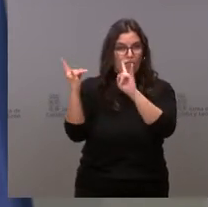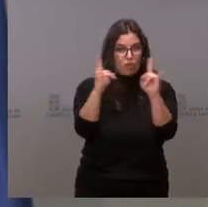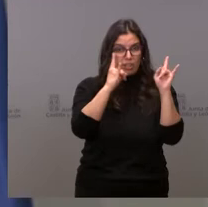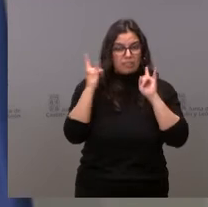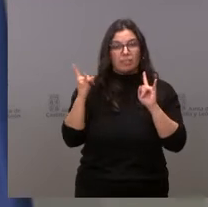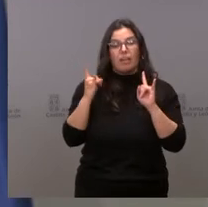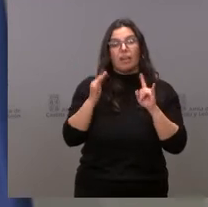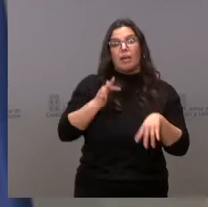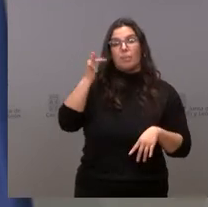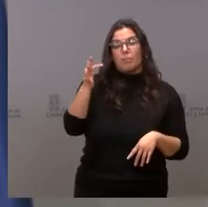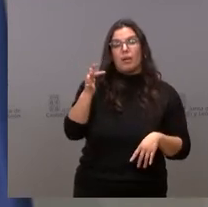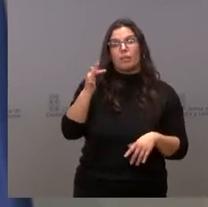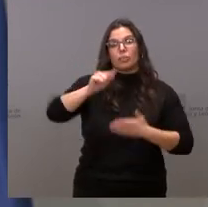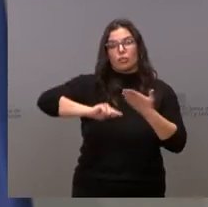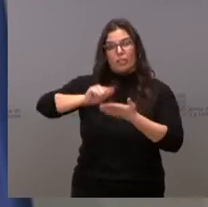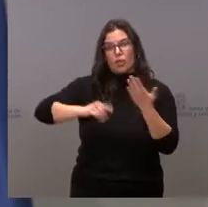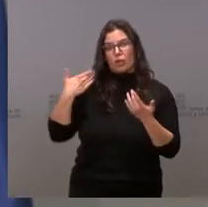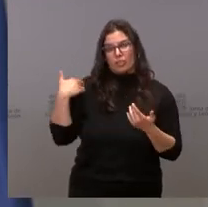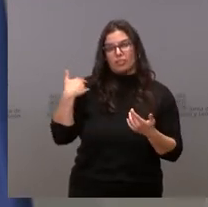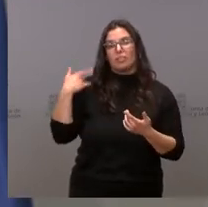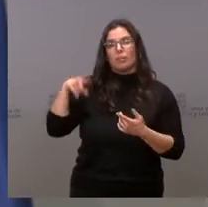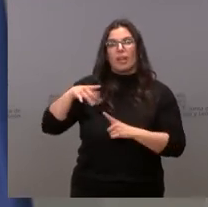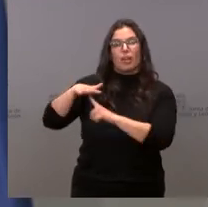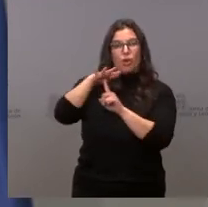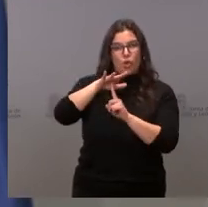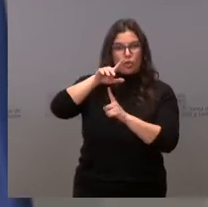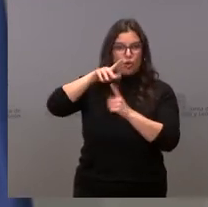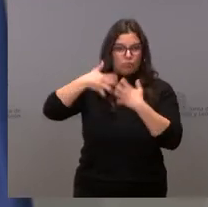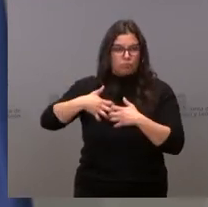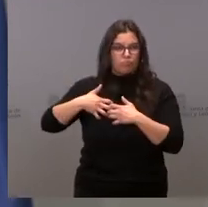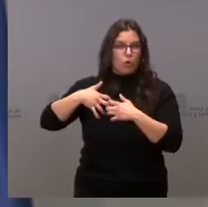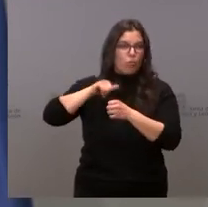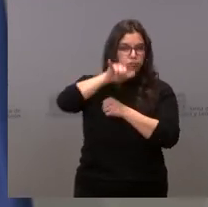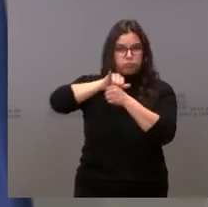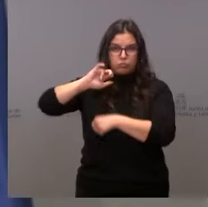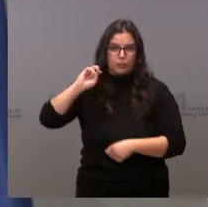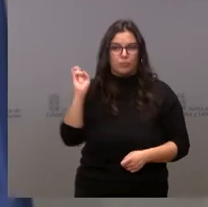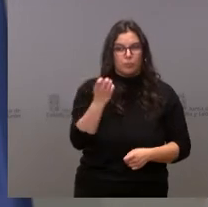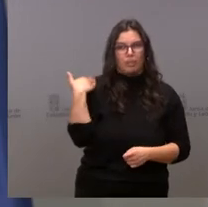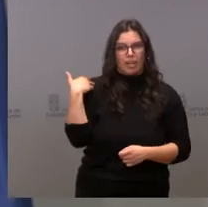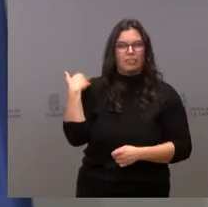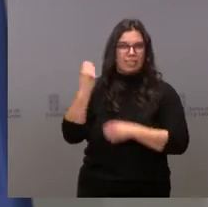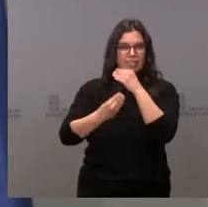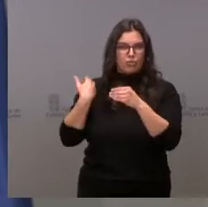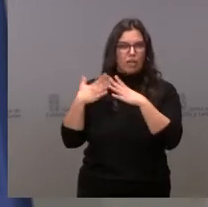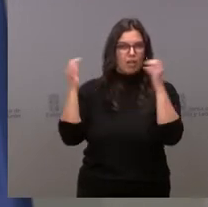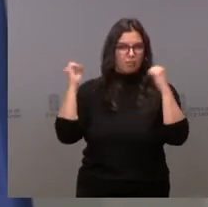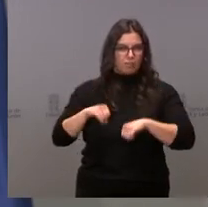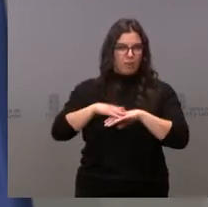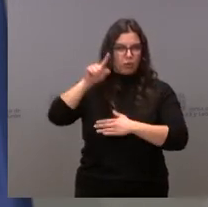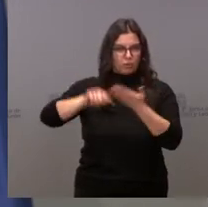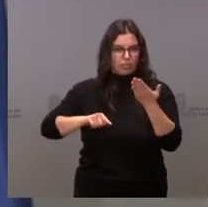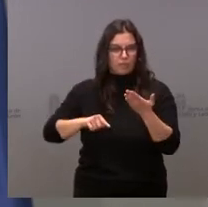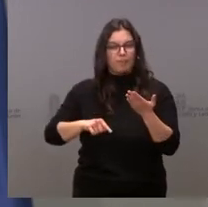actividades de coordinación de helicópteros y medios aéreos que habíamos realizados en algún consejo de gobierno anterior